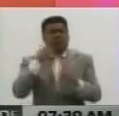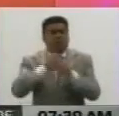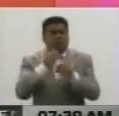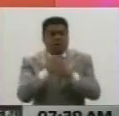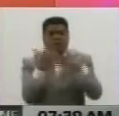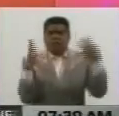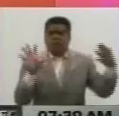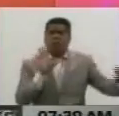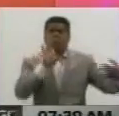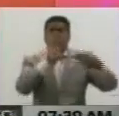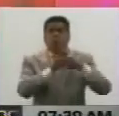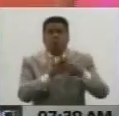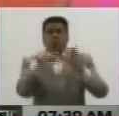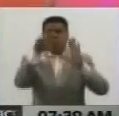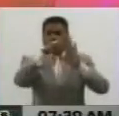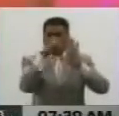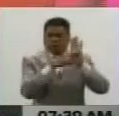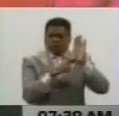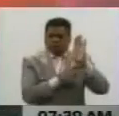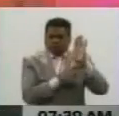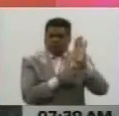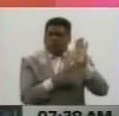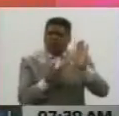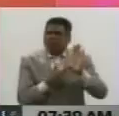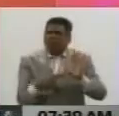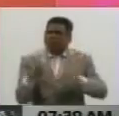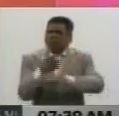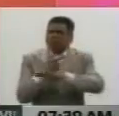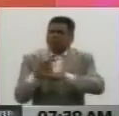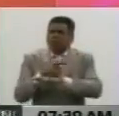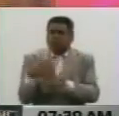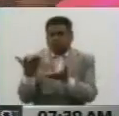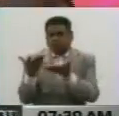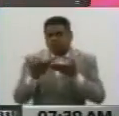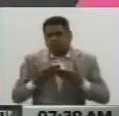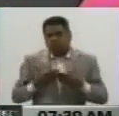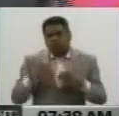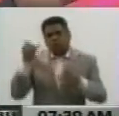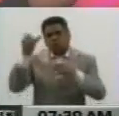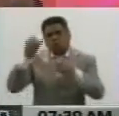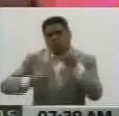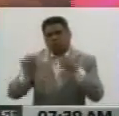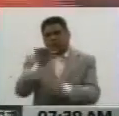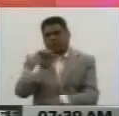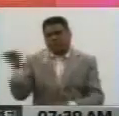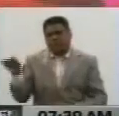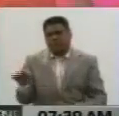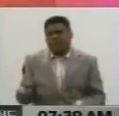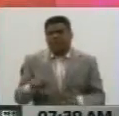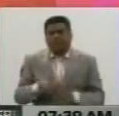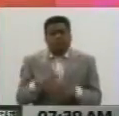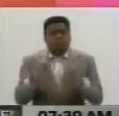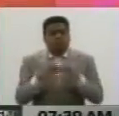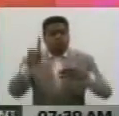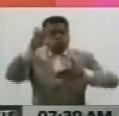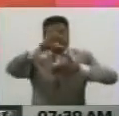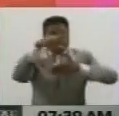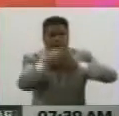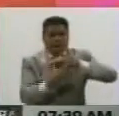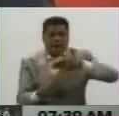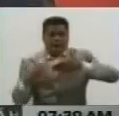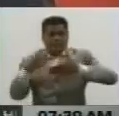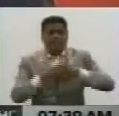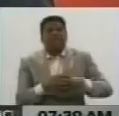las reglas del Estado? ¿Qué han visto, qué han recibido en estas últimas semanas? Porque no solamente ha sido de América, sino del mundo entero las empresas que han suscrito